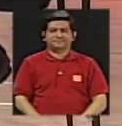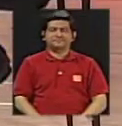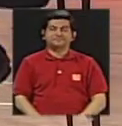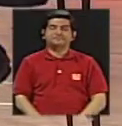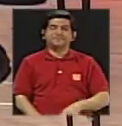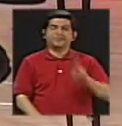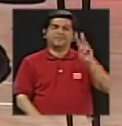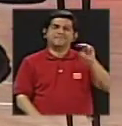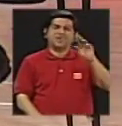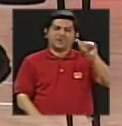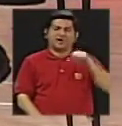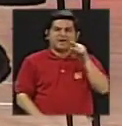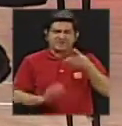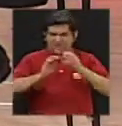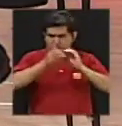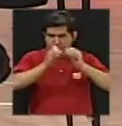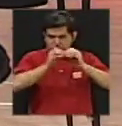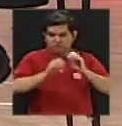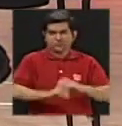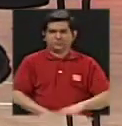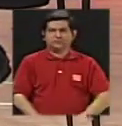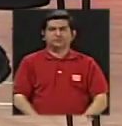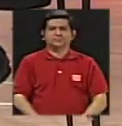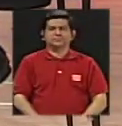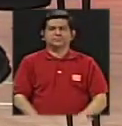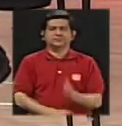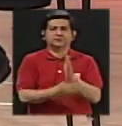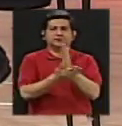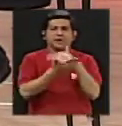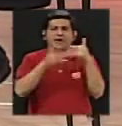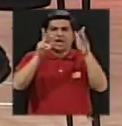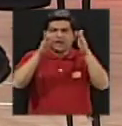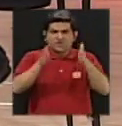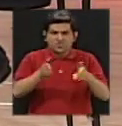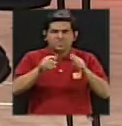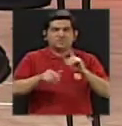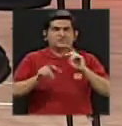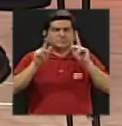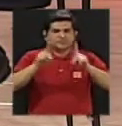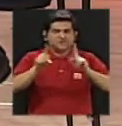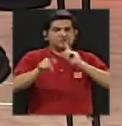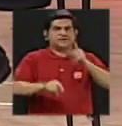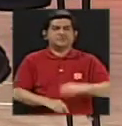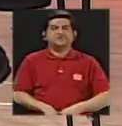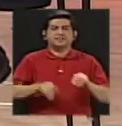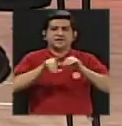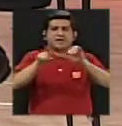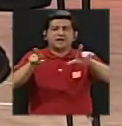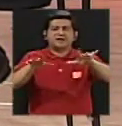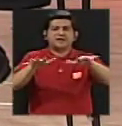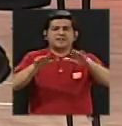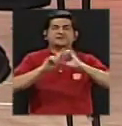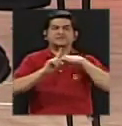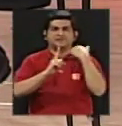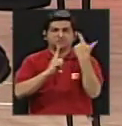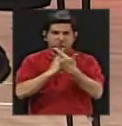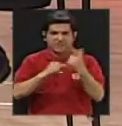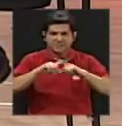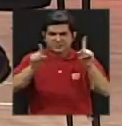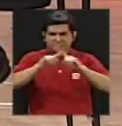Manuel, con estos datos, vamos a ver, alguna gente ha estado diciendo en redes sociales, en distintos espacios,